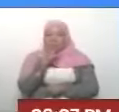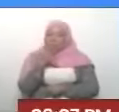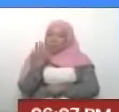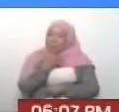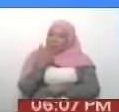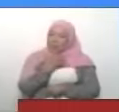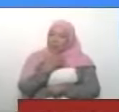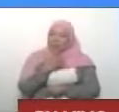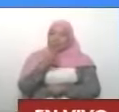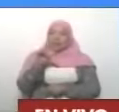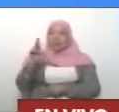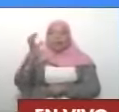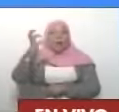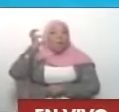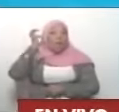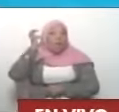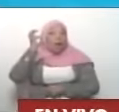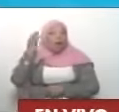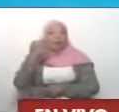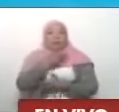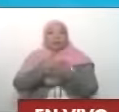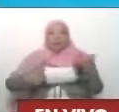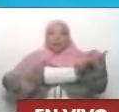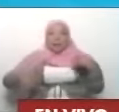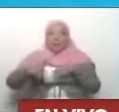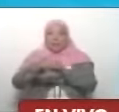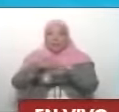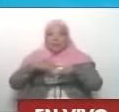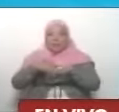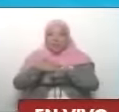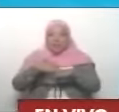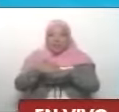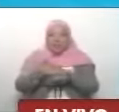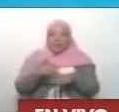Génesis Garbet, la jefa de la gran misión